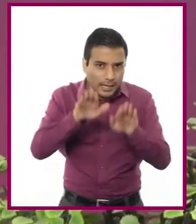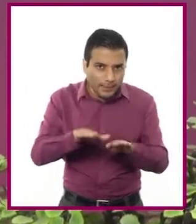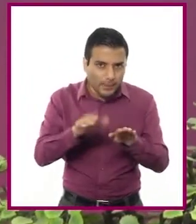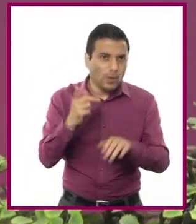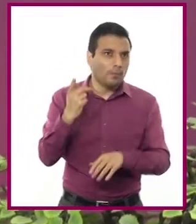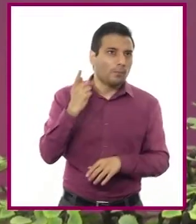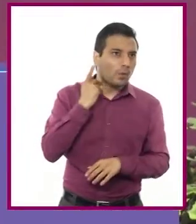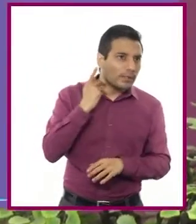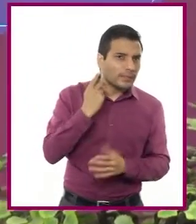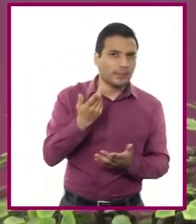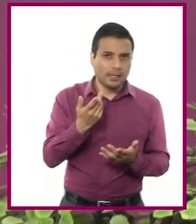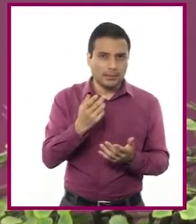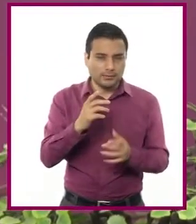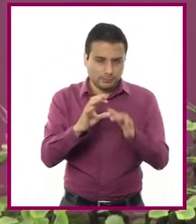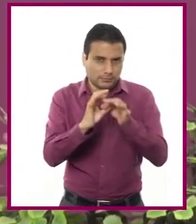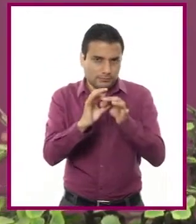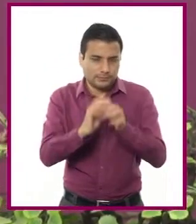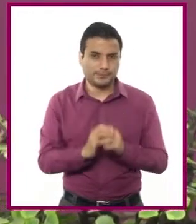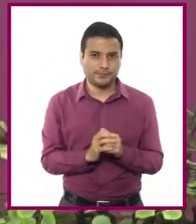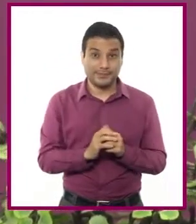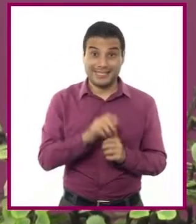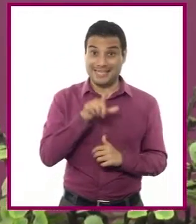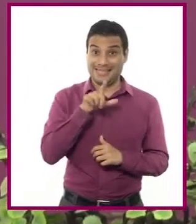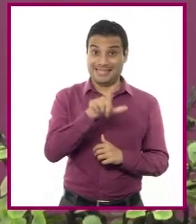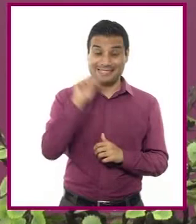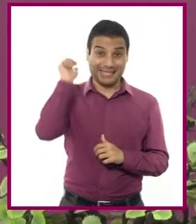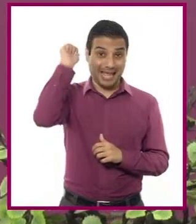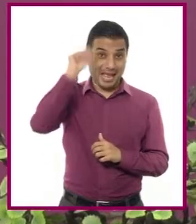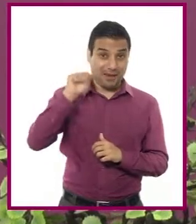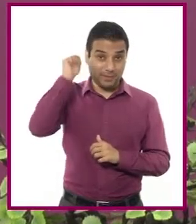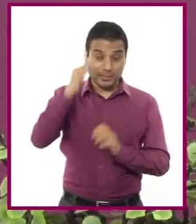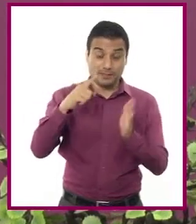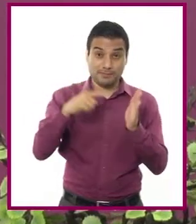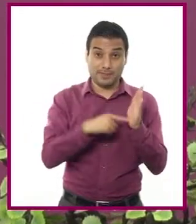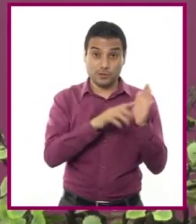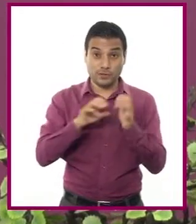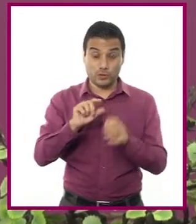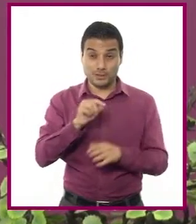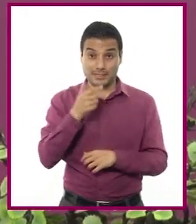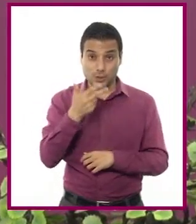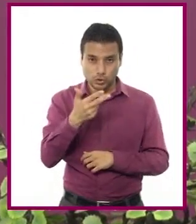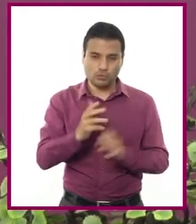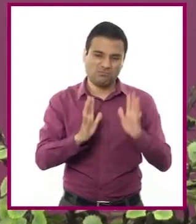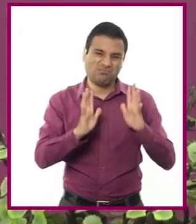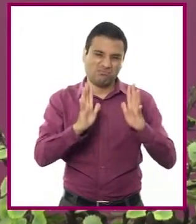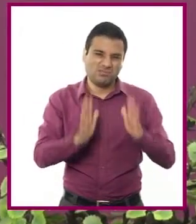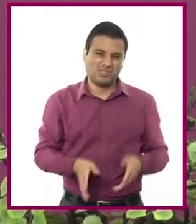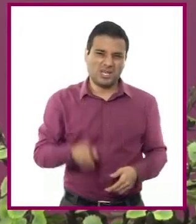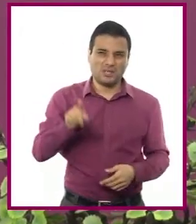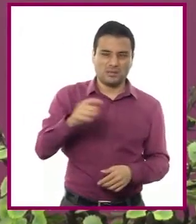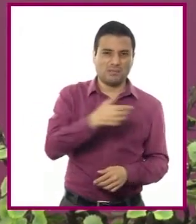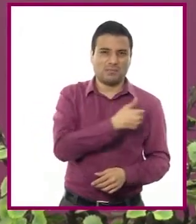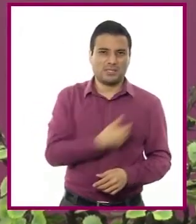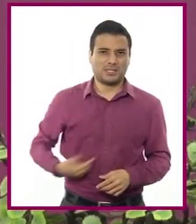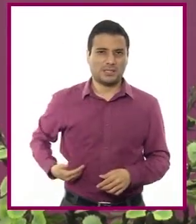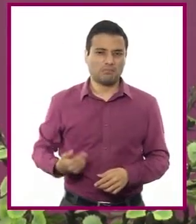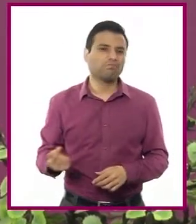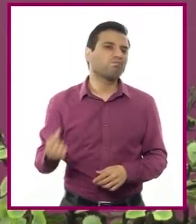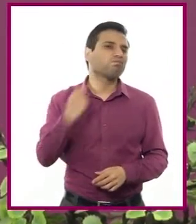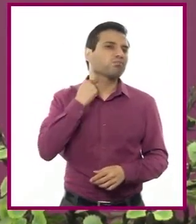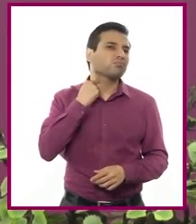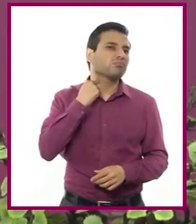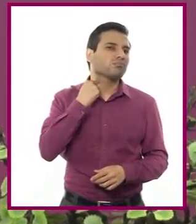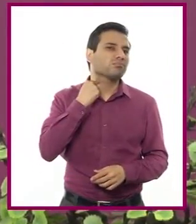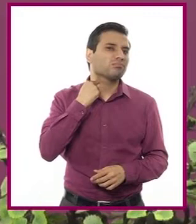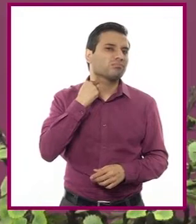social. El 17 de abril de 1978 fue asesinado Mir Akbar Kaibar, líder del